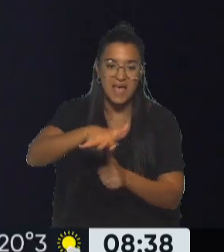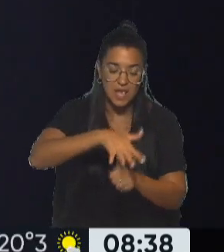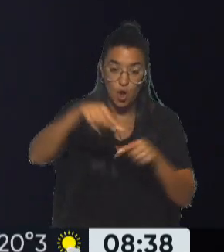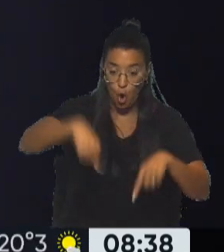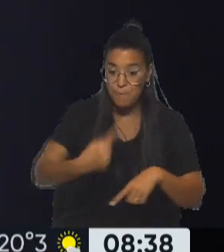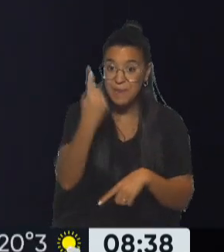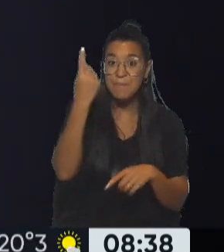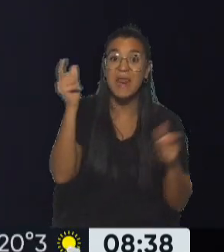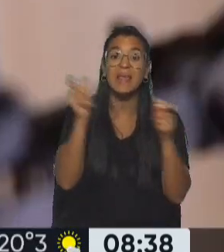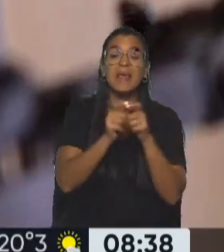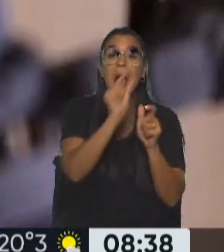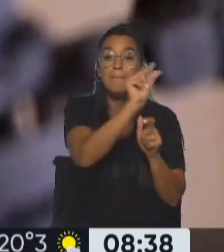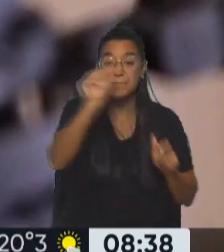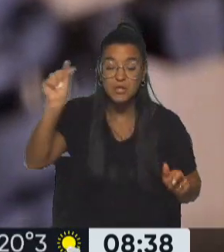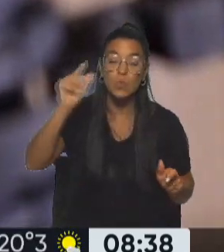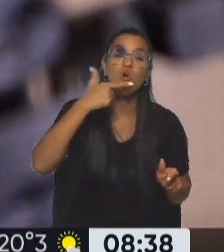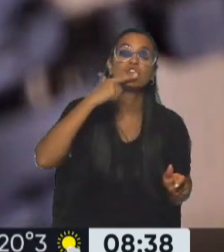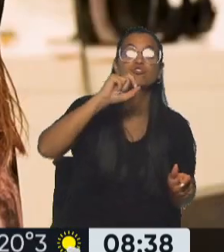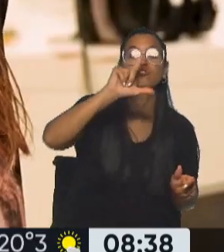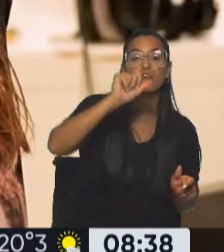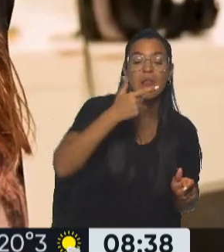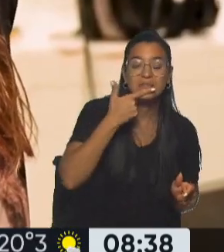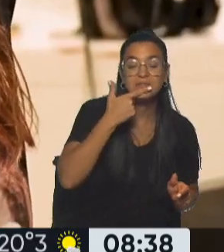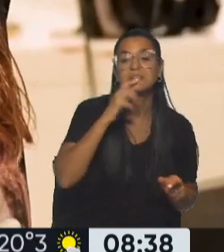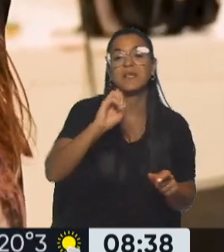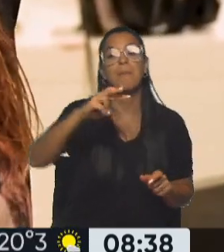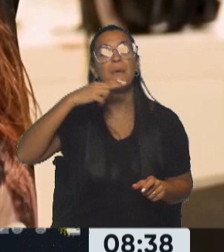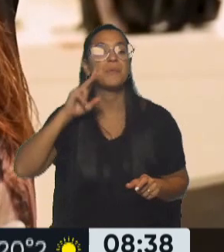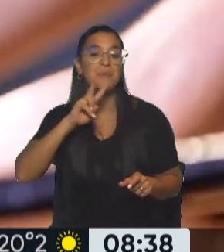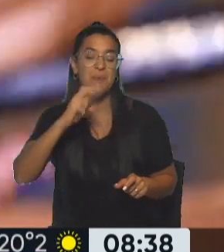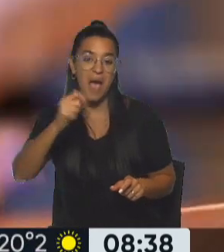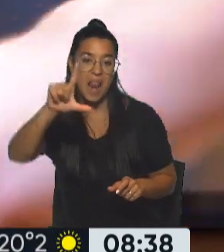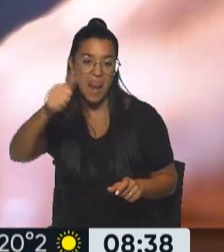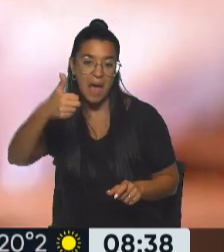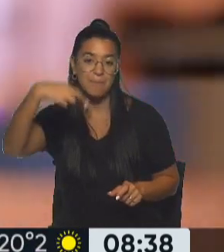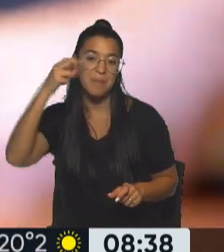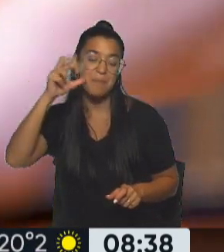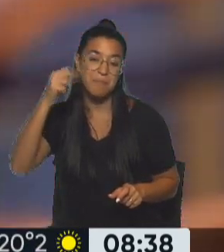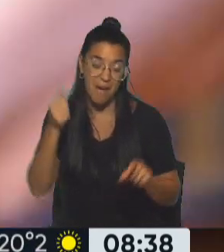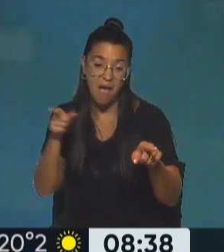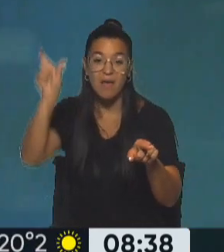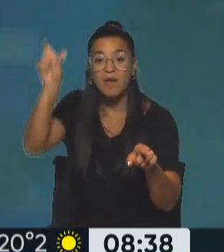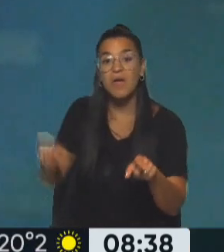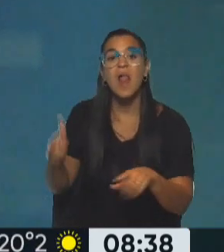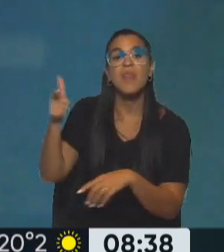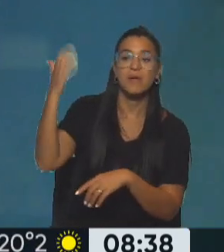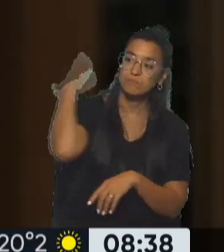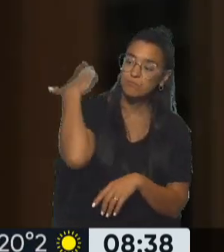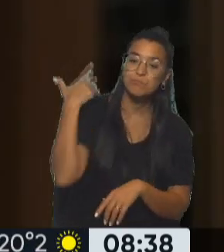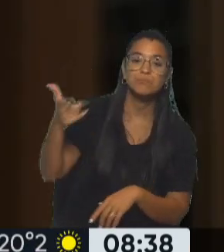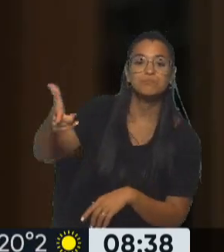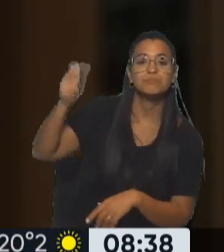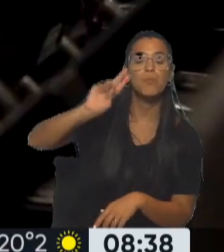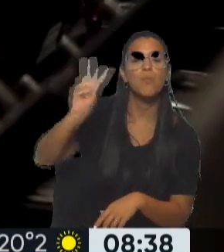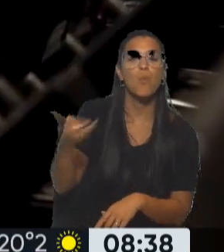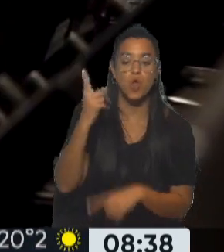hoy, dirigido por Eloísa Solás, se titula Viva la Pepa y se refiere a la historia de Pepa Gaitán, a quien le dispararon por la espalda y murió en la